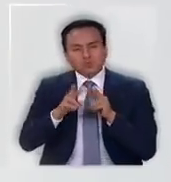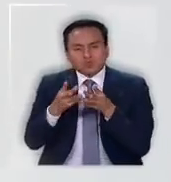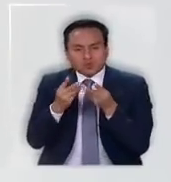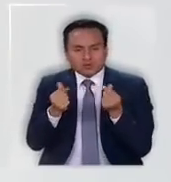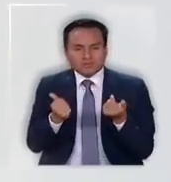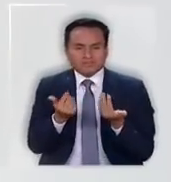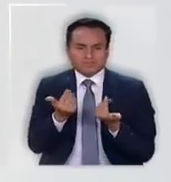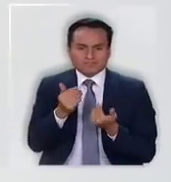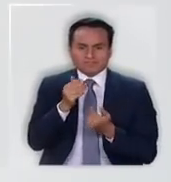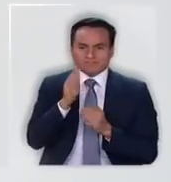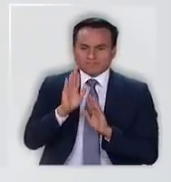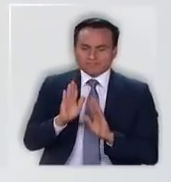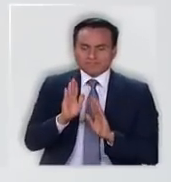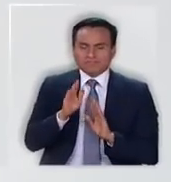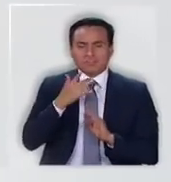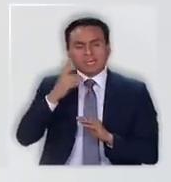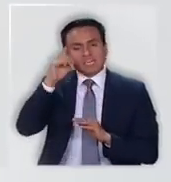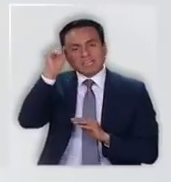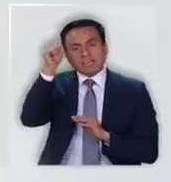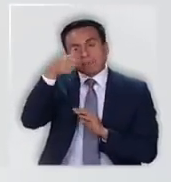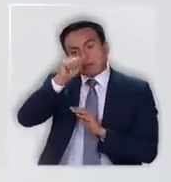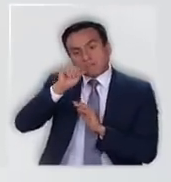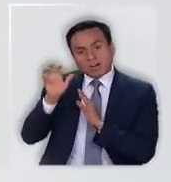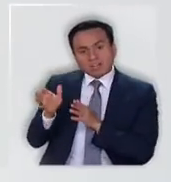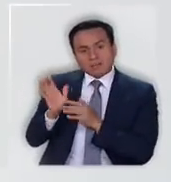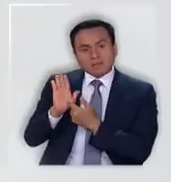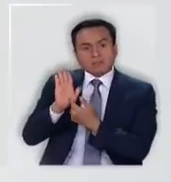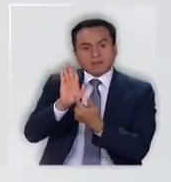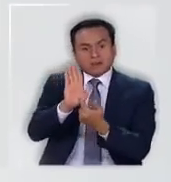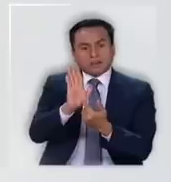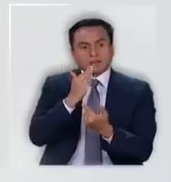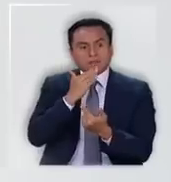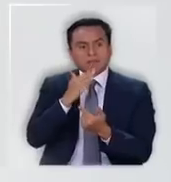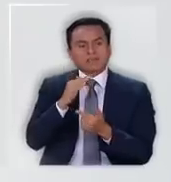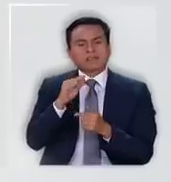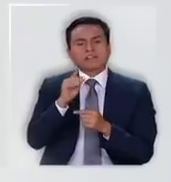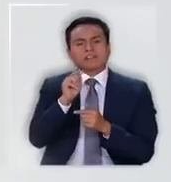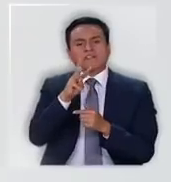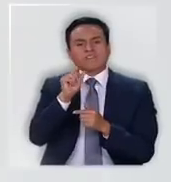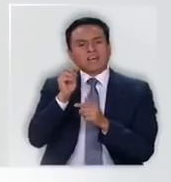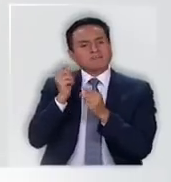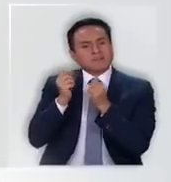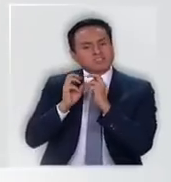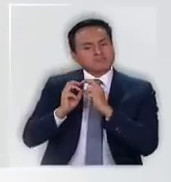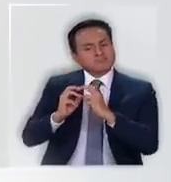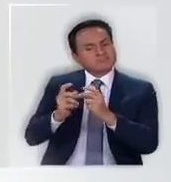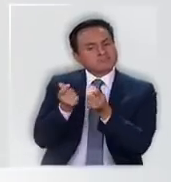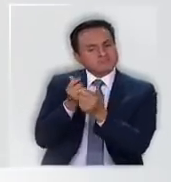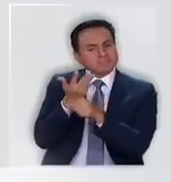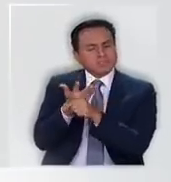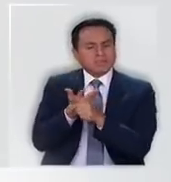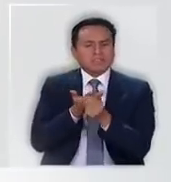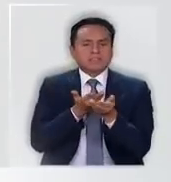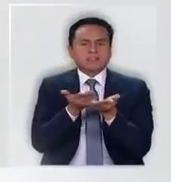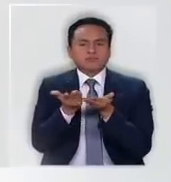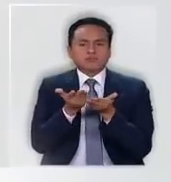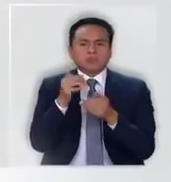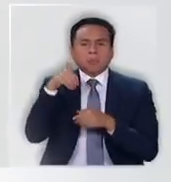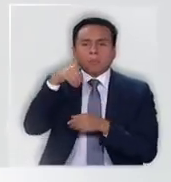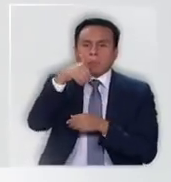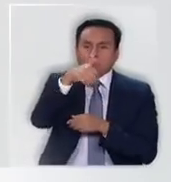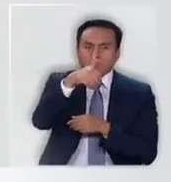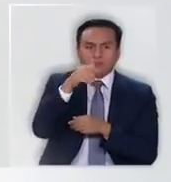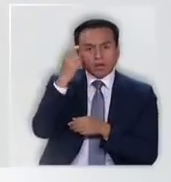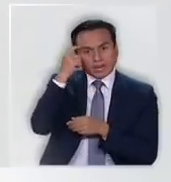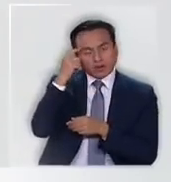solución, porque ustedes saben que hay ideas privadas presentadas también de un tranvía, hay servicios de buses. Yo creo